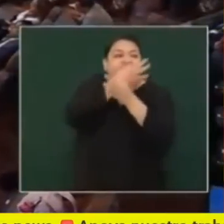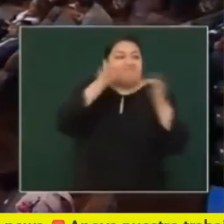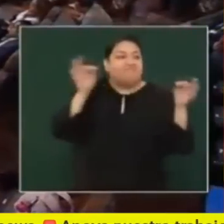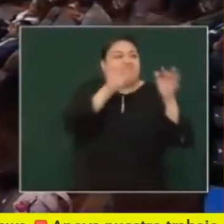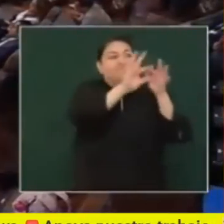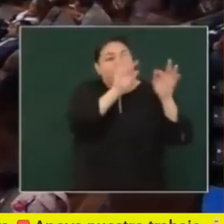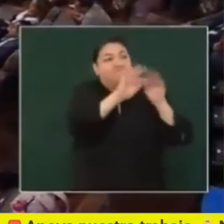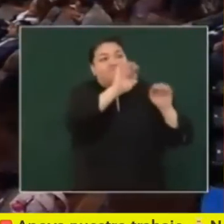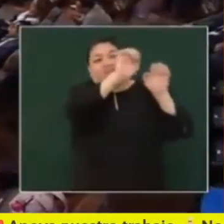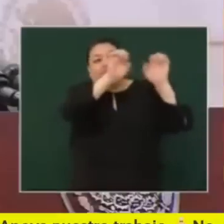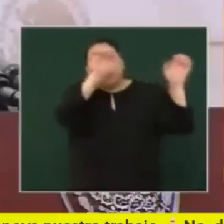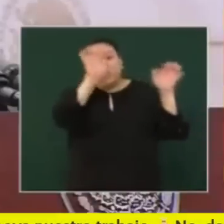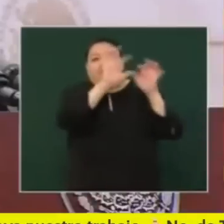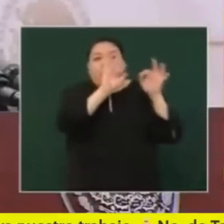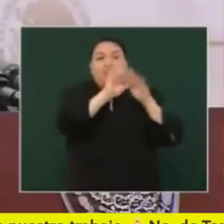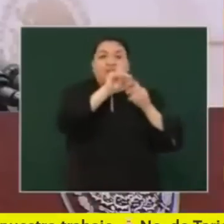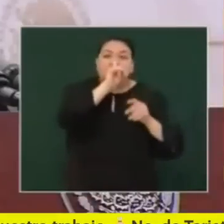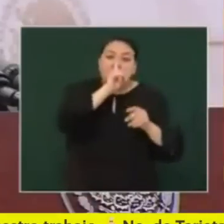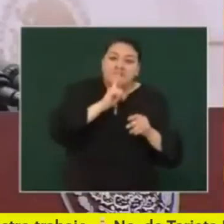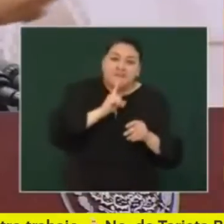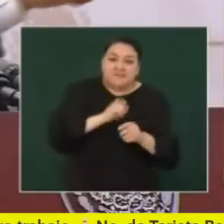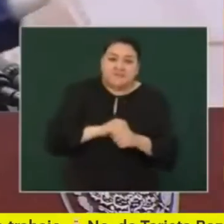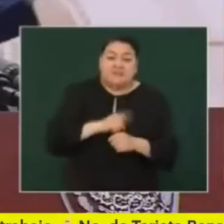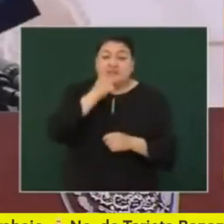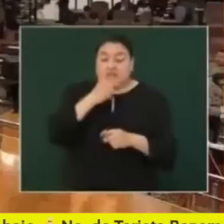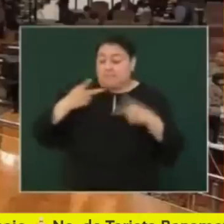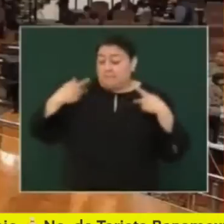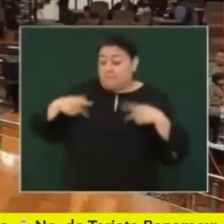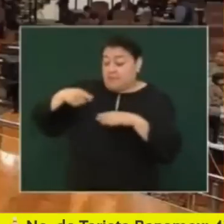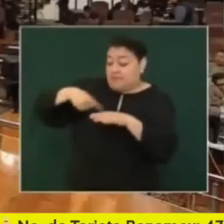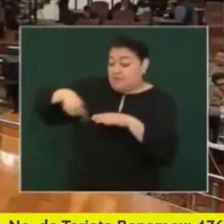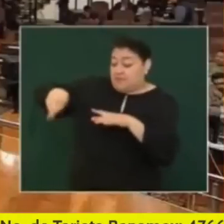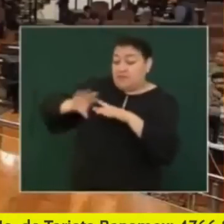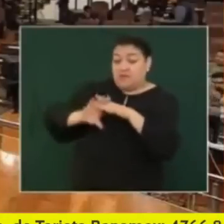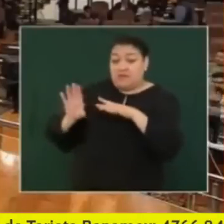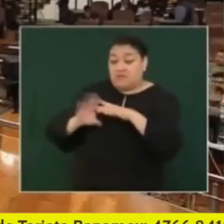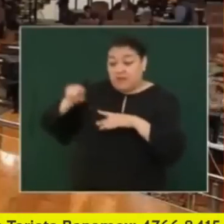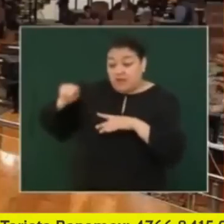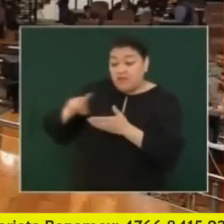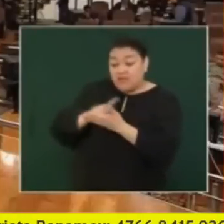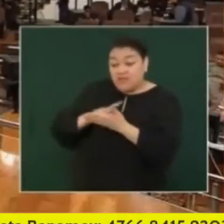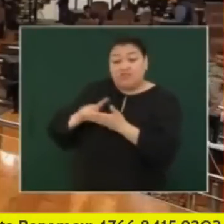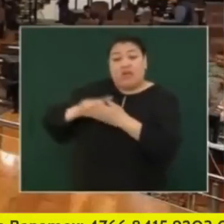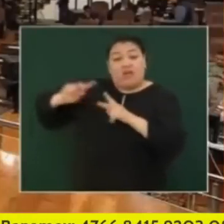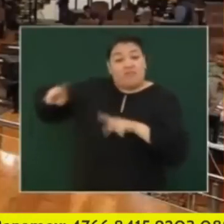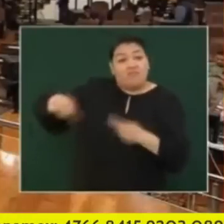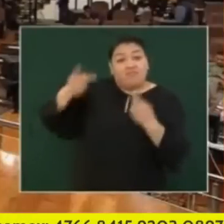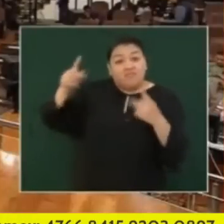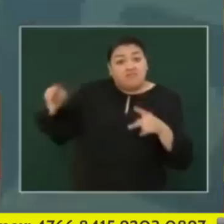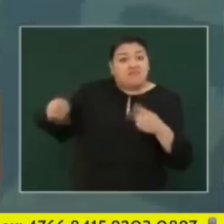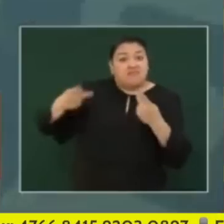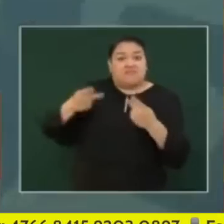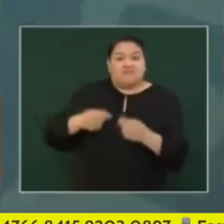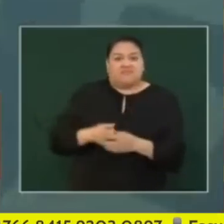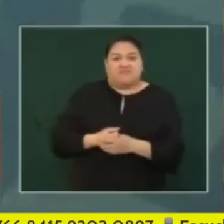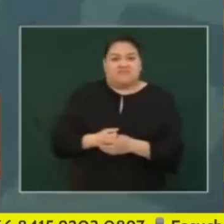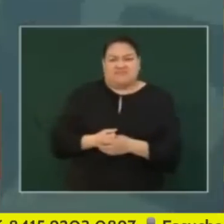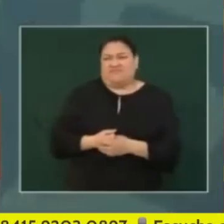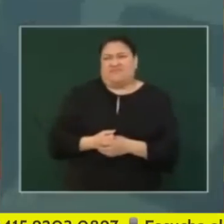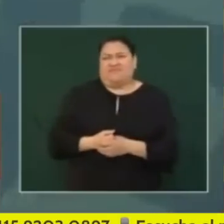de Estados Unidos que los migrantes llevan la droga a Estados Unidos